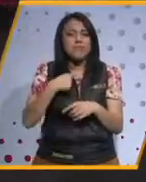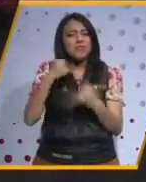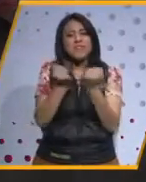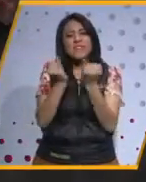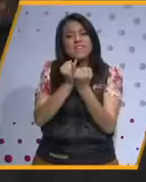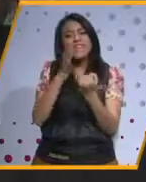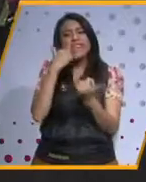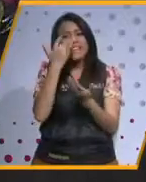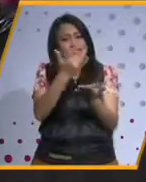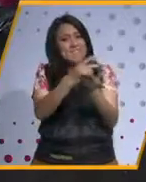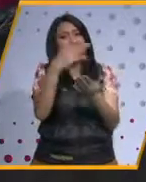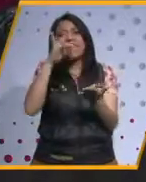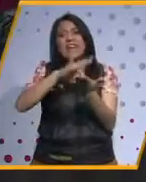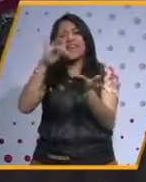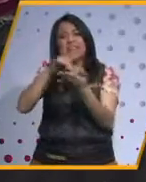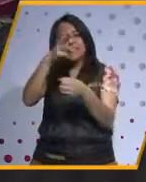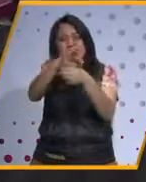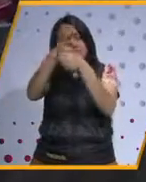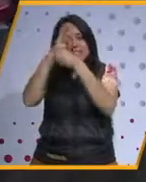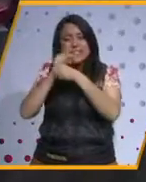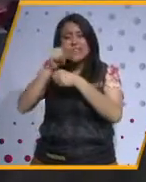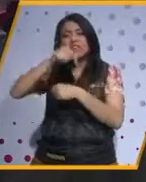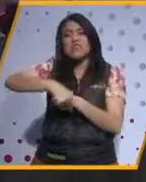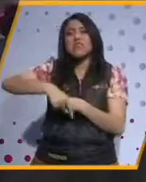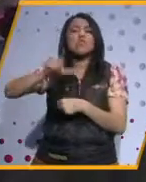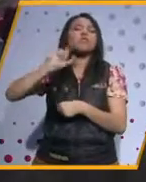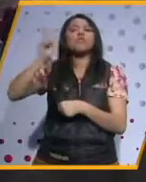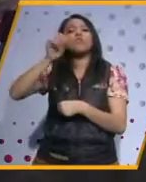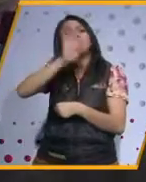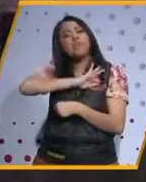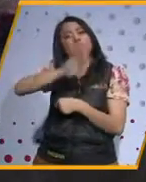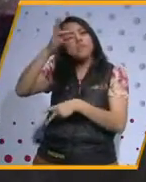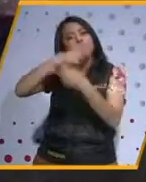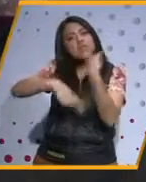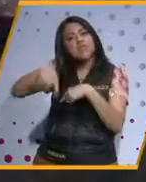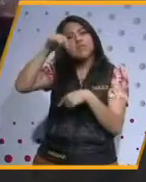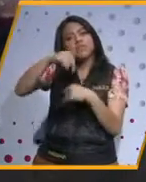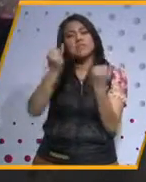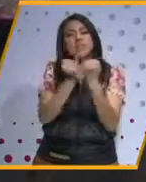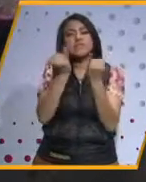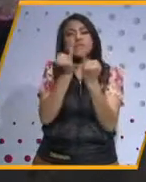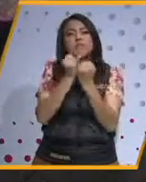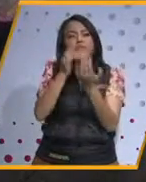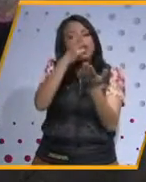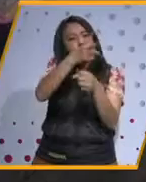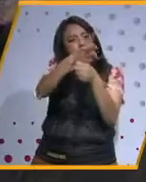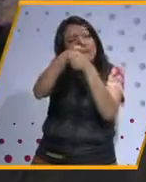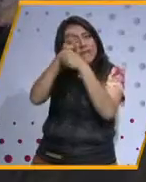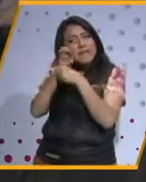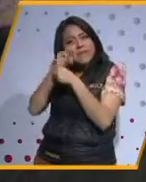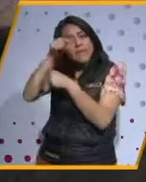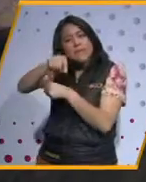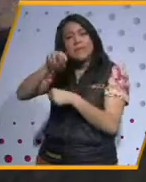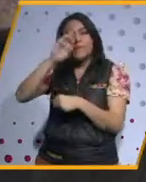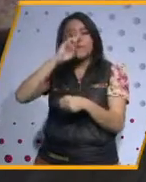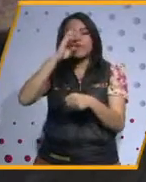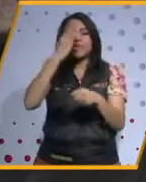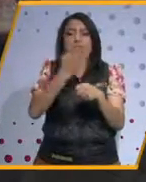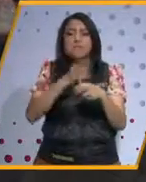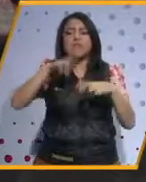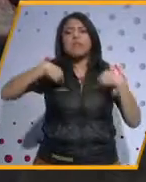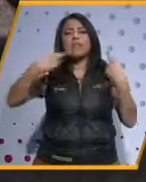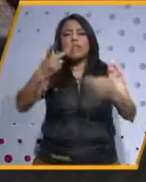por la invitación. No, hombre, esa es tu casa. Cuantas veces quieras. Y te estoy invitando ahora como amiga del programa. Representas a una